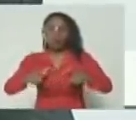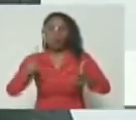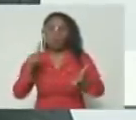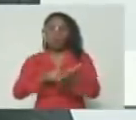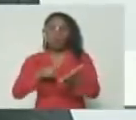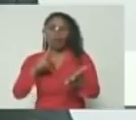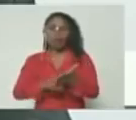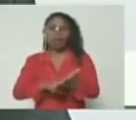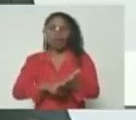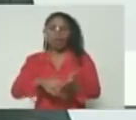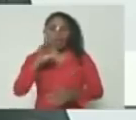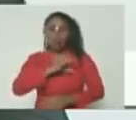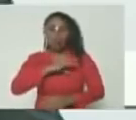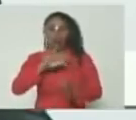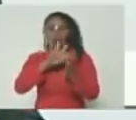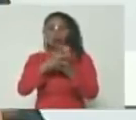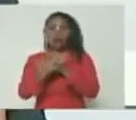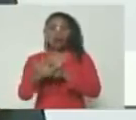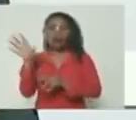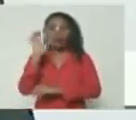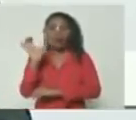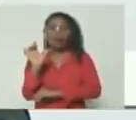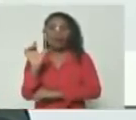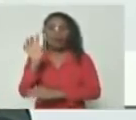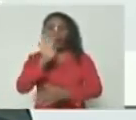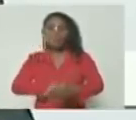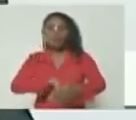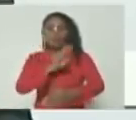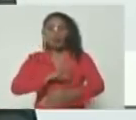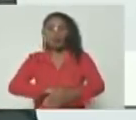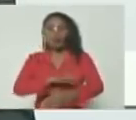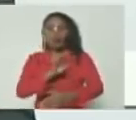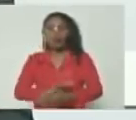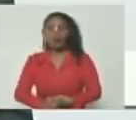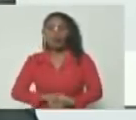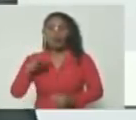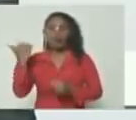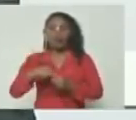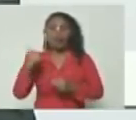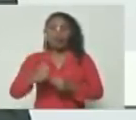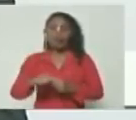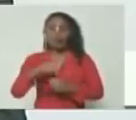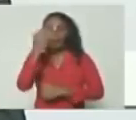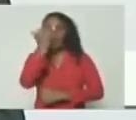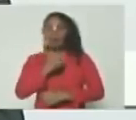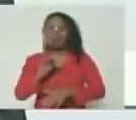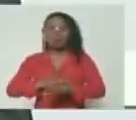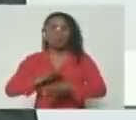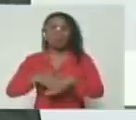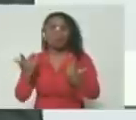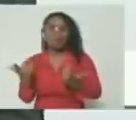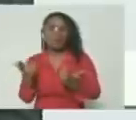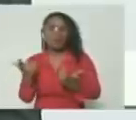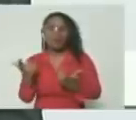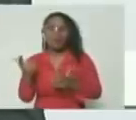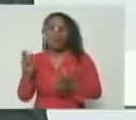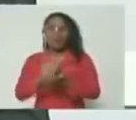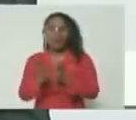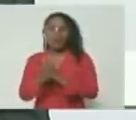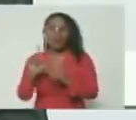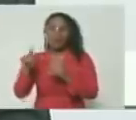social en los barrios de Caracas, de Barcelona, de Maracaibo, de Valencia? Es harina de otro costal, pero es